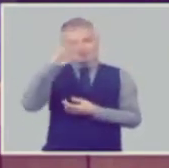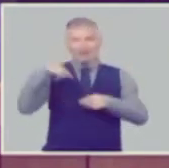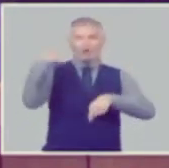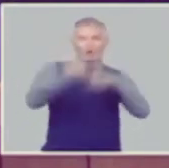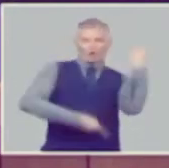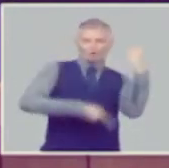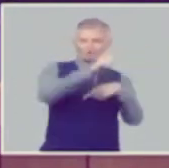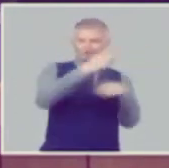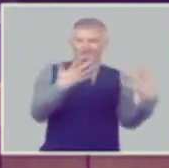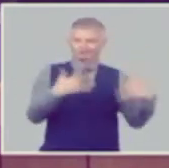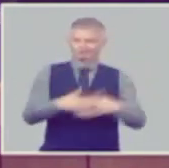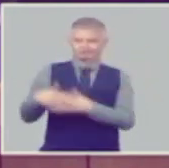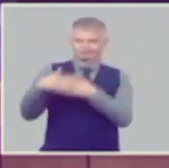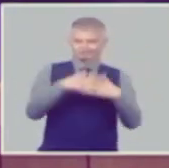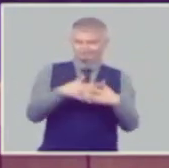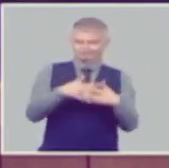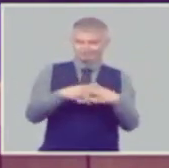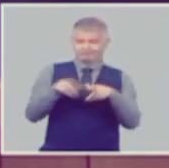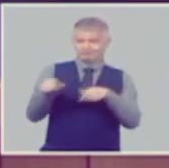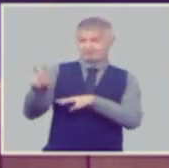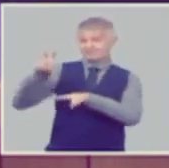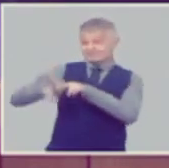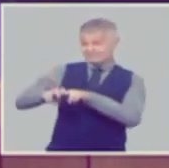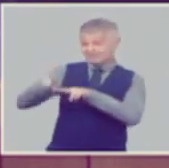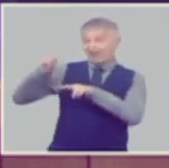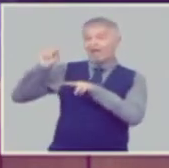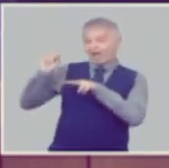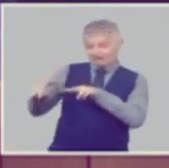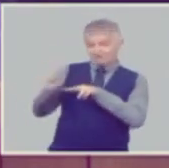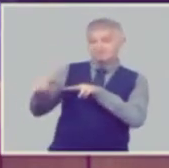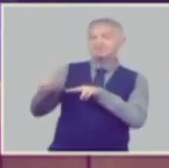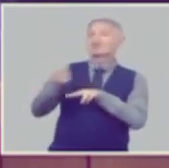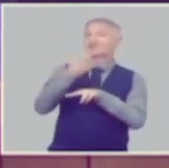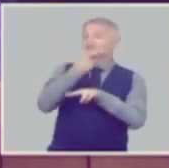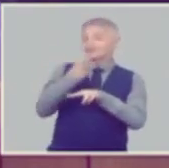adversarios. Su silla sigue aquí, inmortalizando el